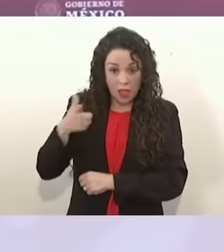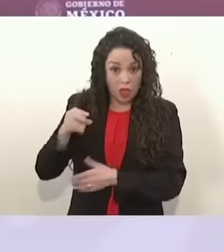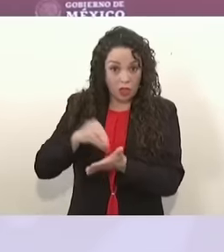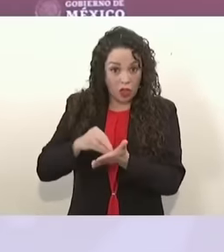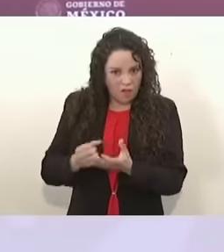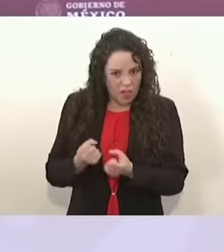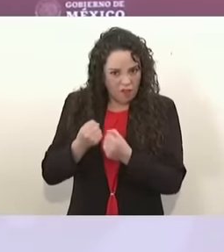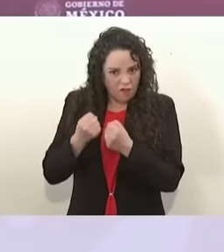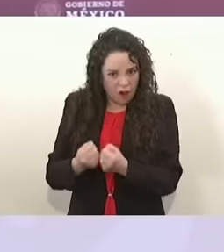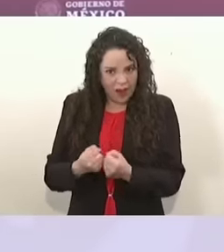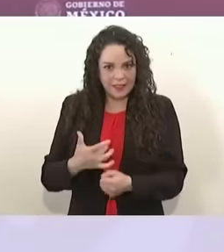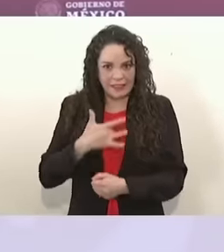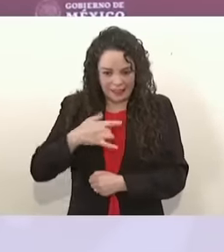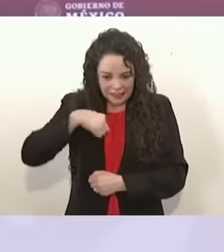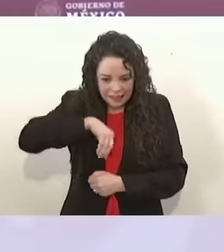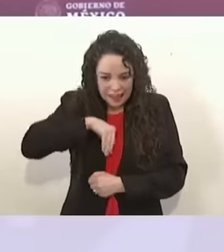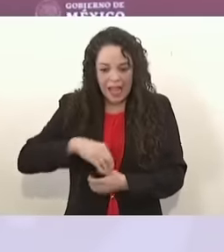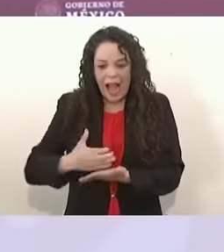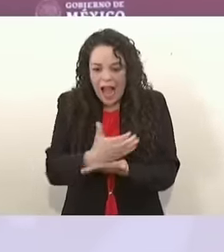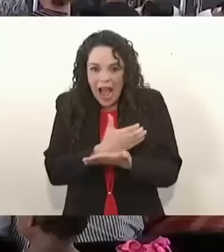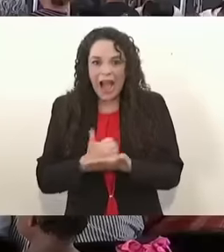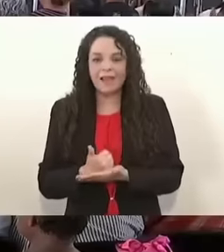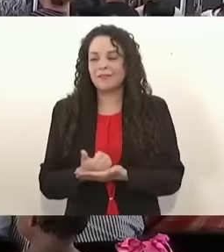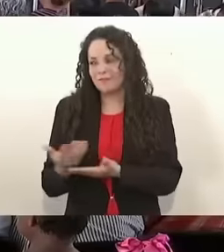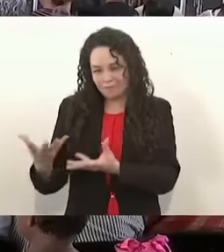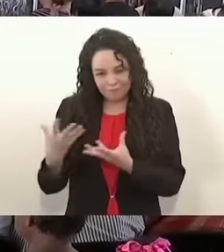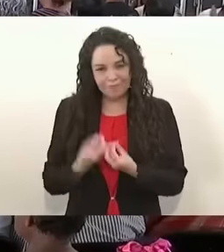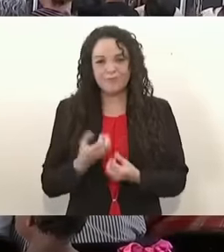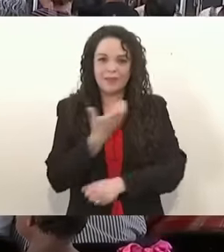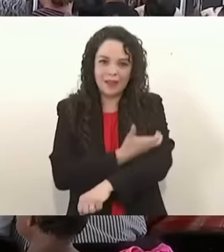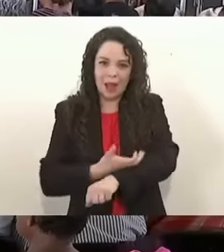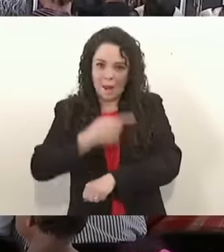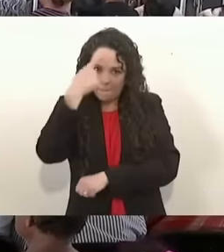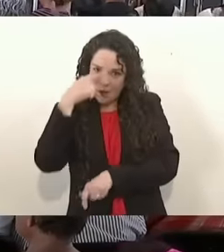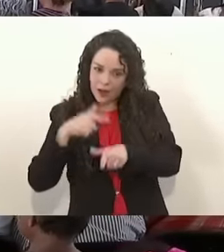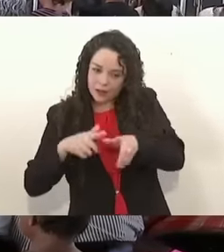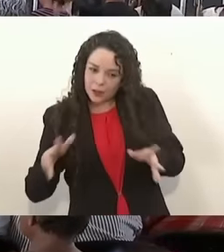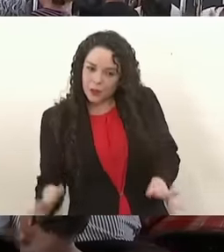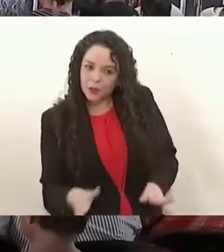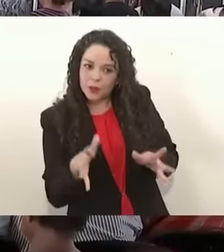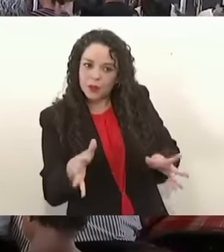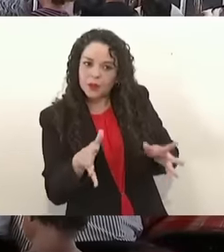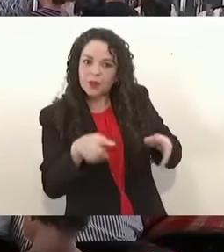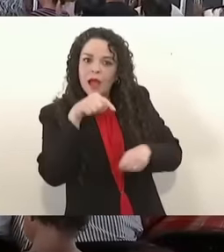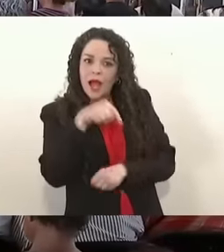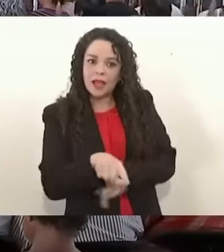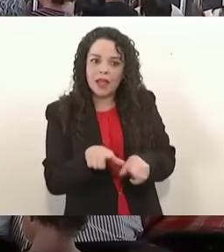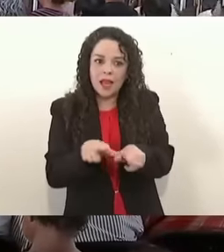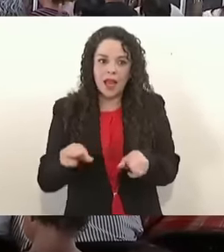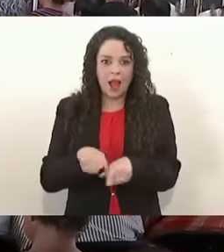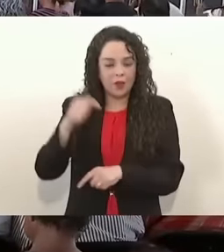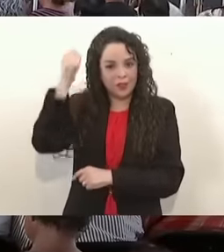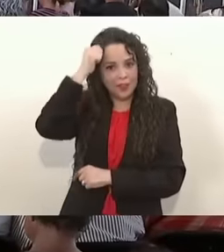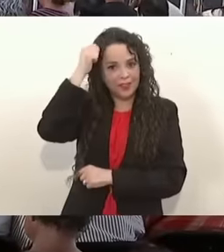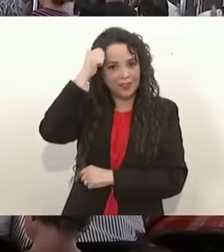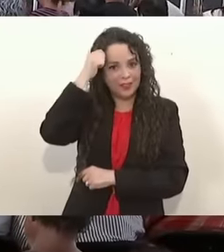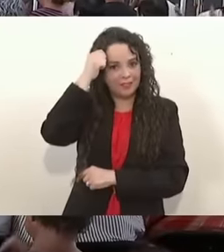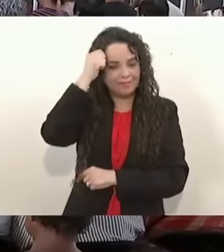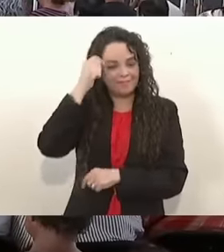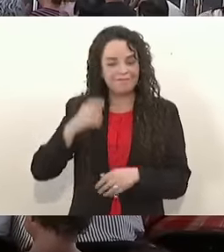sigas acompañando para seguir consolidando el Parque Ecológico del Lago de Texcoco.